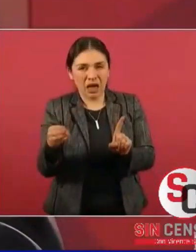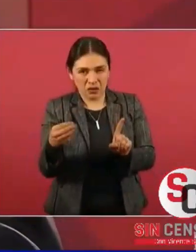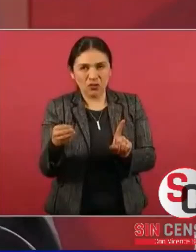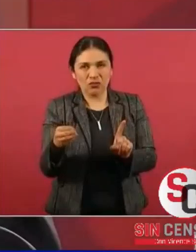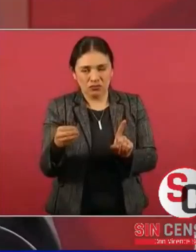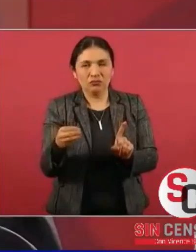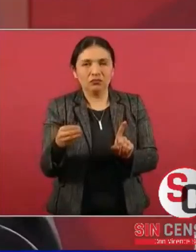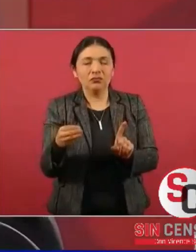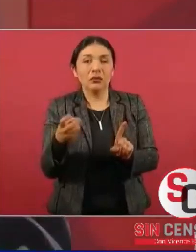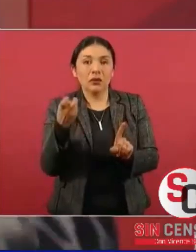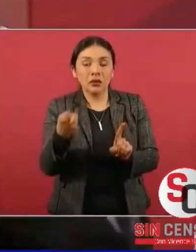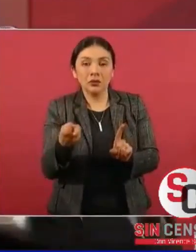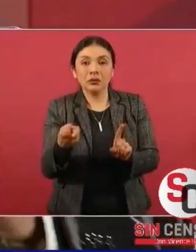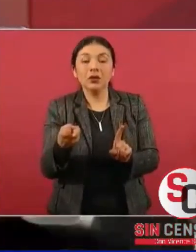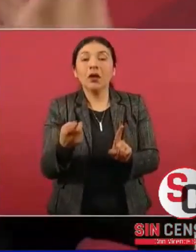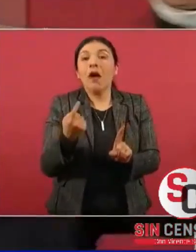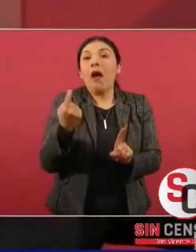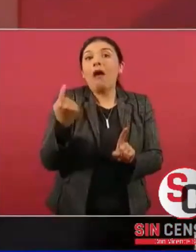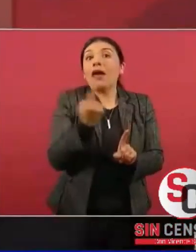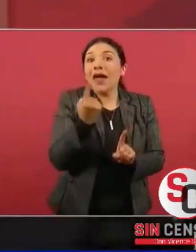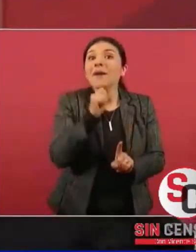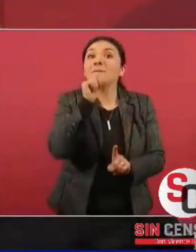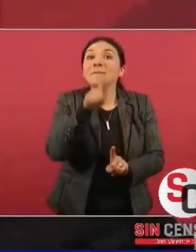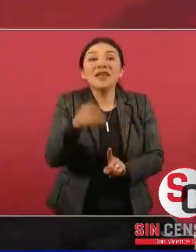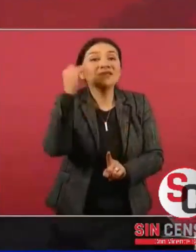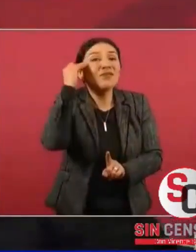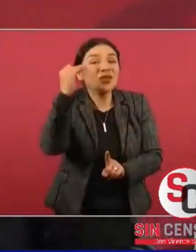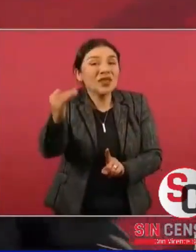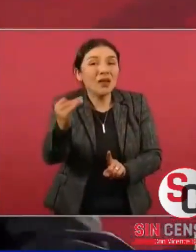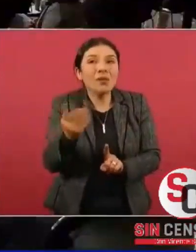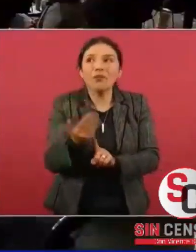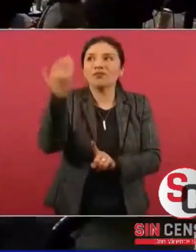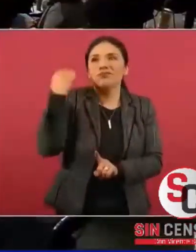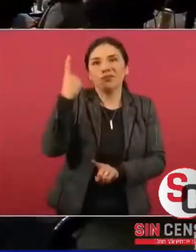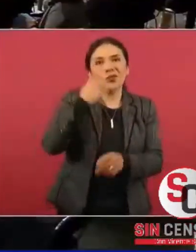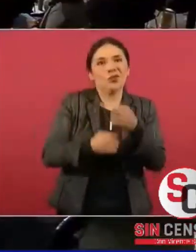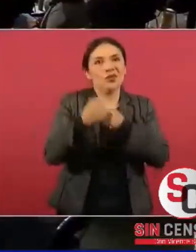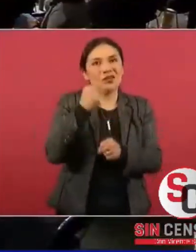presidente rechaza tajantemente